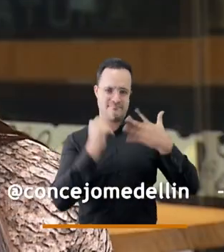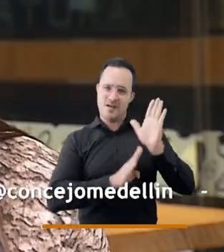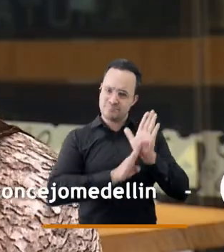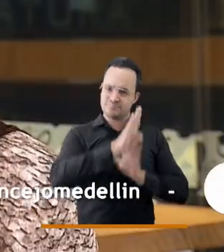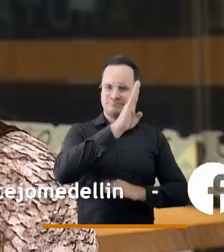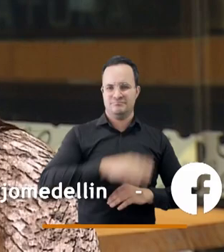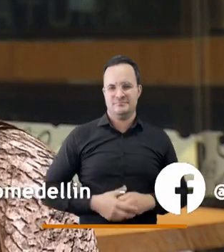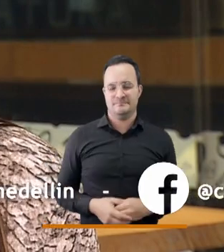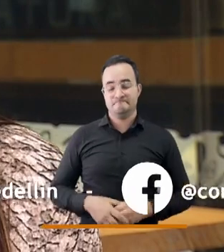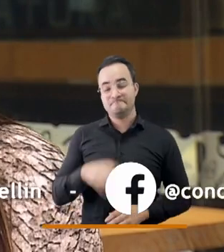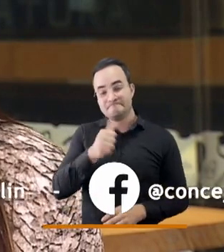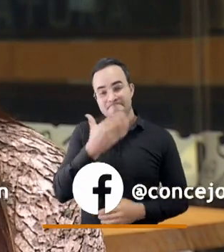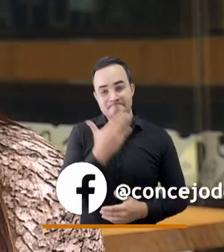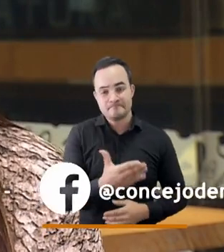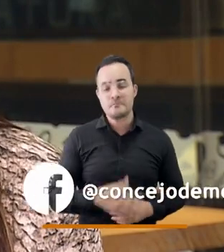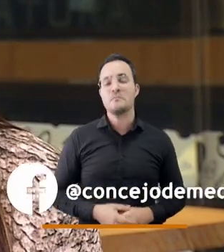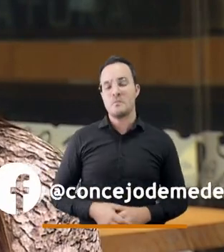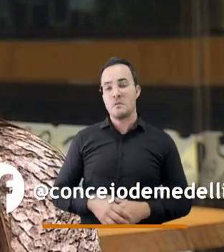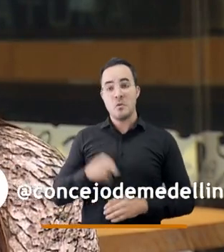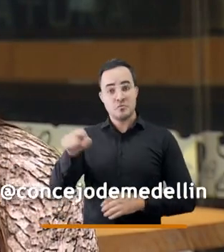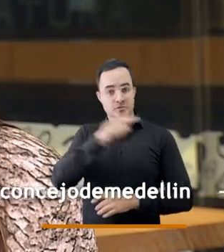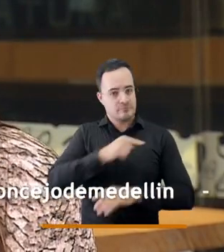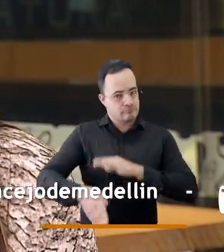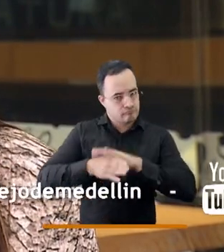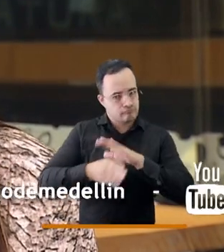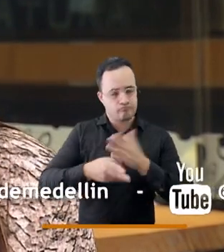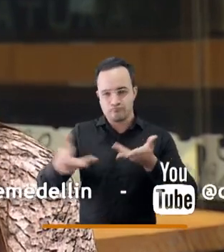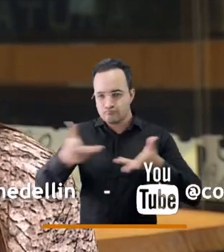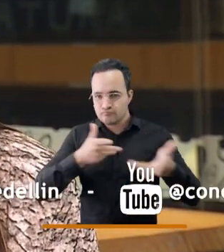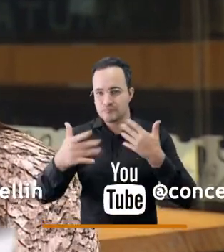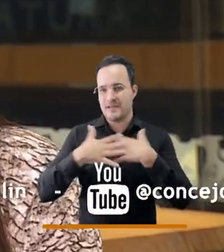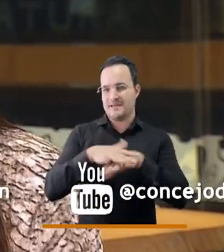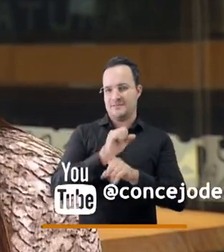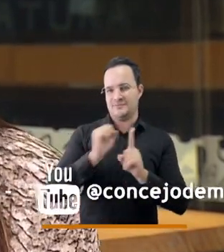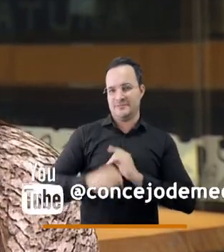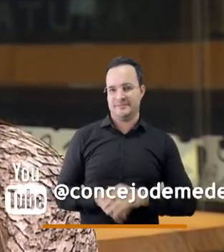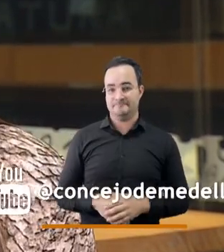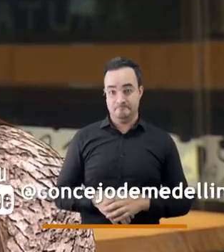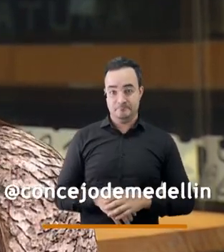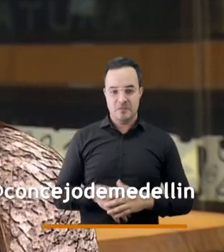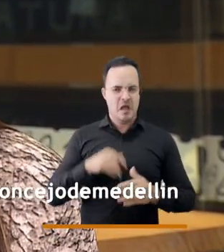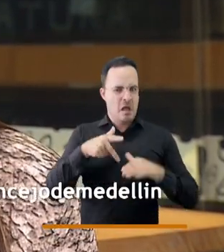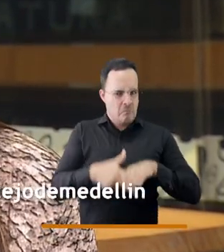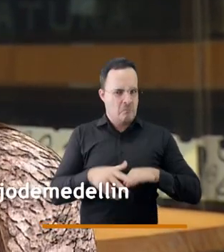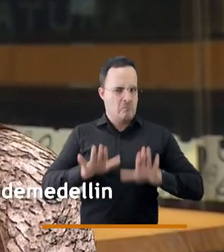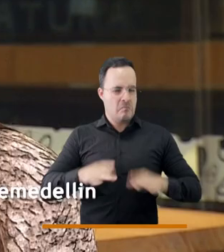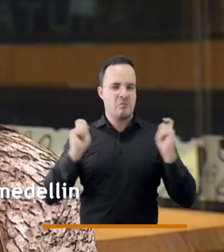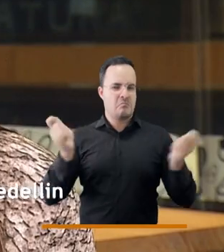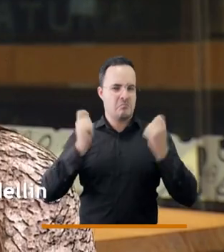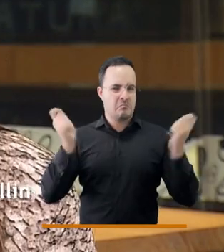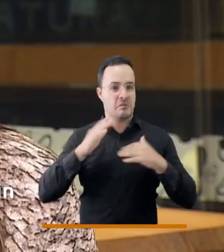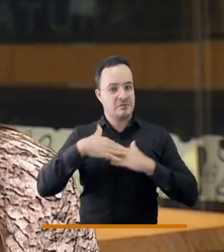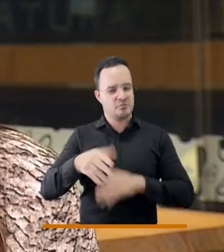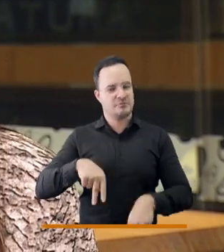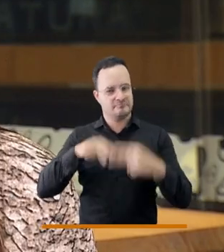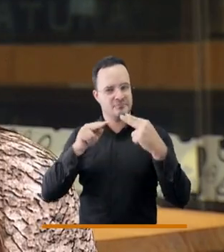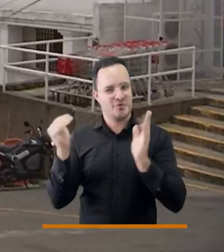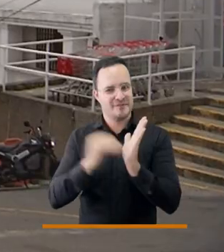bien, Fanny, no dejen de seguir interactuando con nosotros en nuestras redes sociales. Vamos a unos cortes comerciales y ya